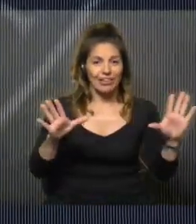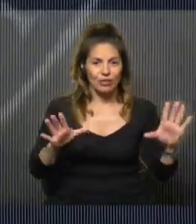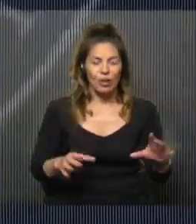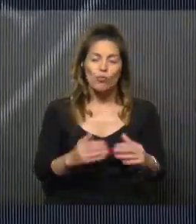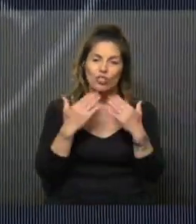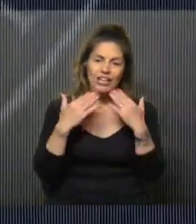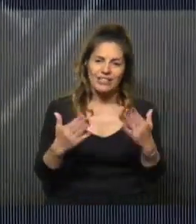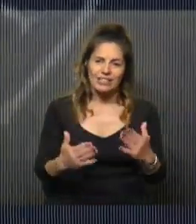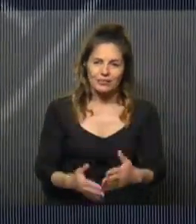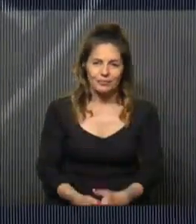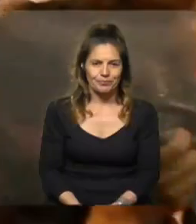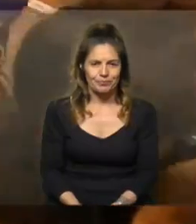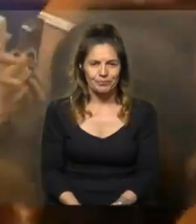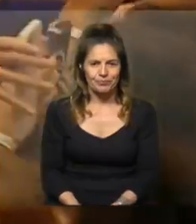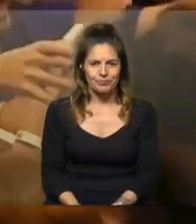Muchas